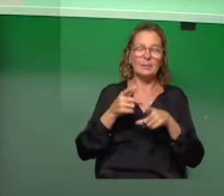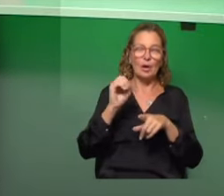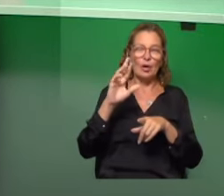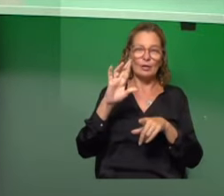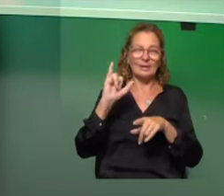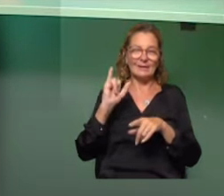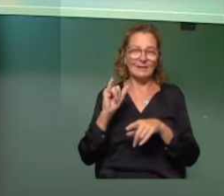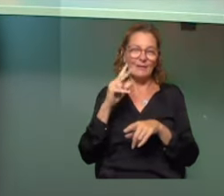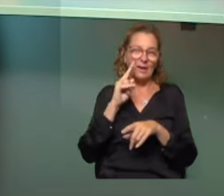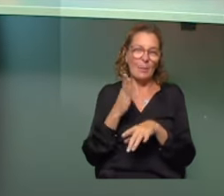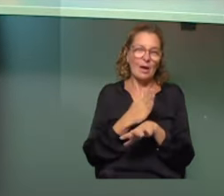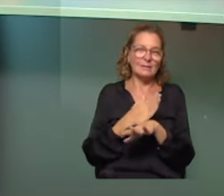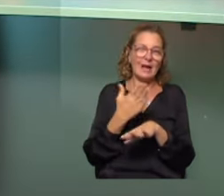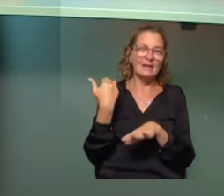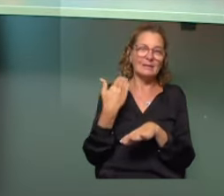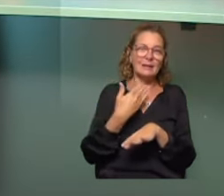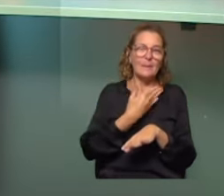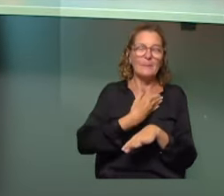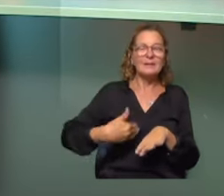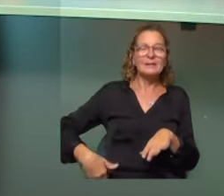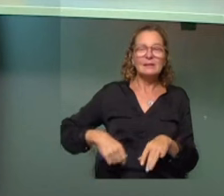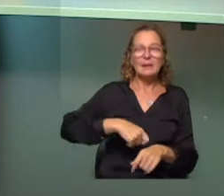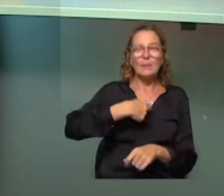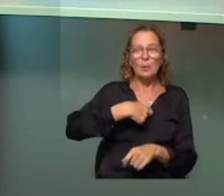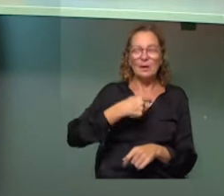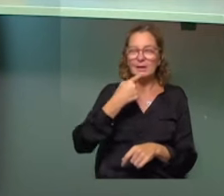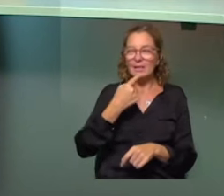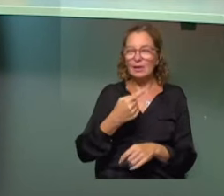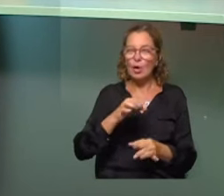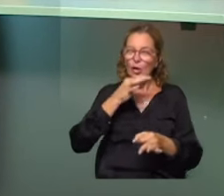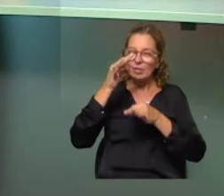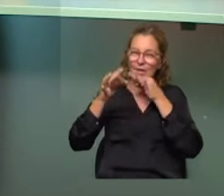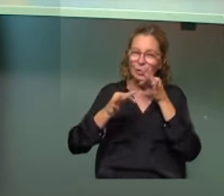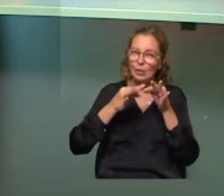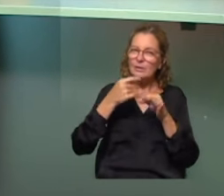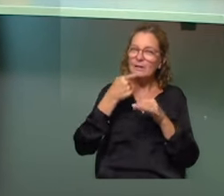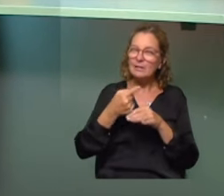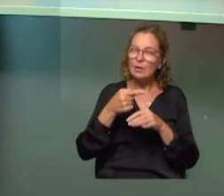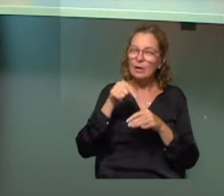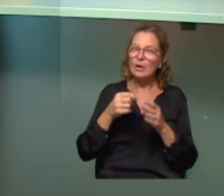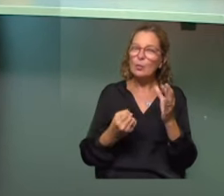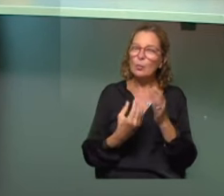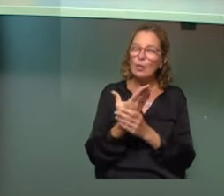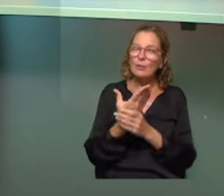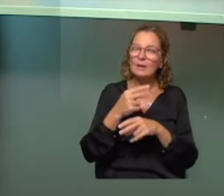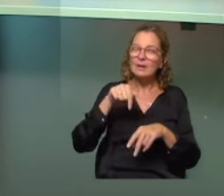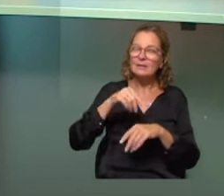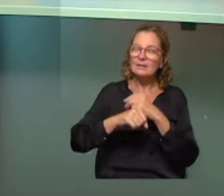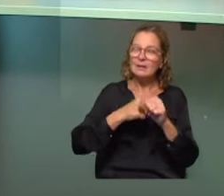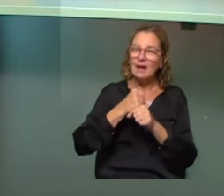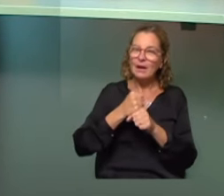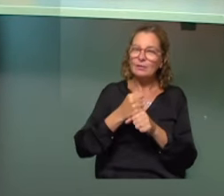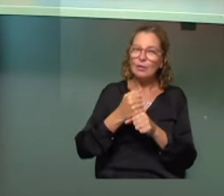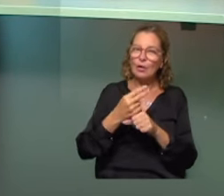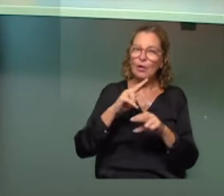Yamandú Orsi. Y el expresidente José Mujica elogió su discurso y auguró que nuevamente este año habrá